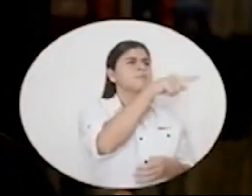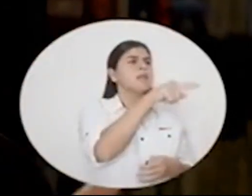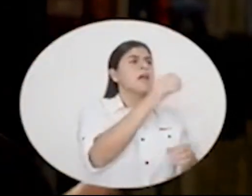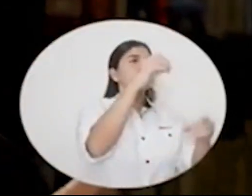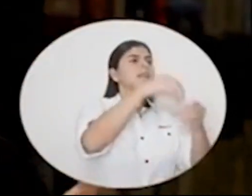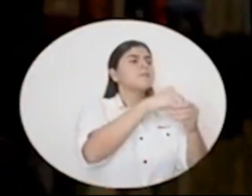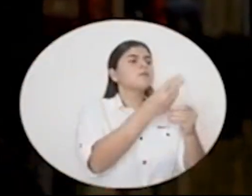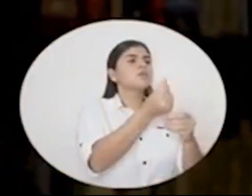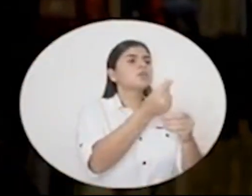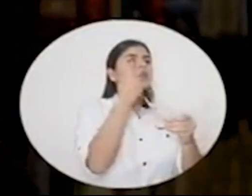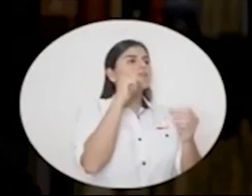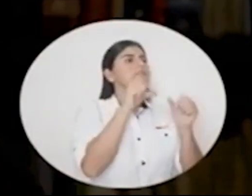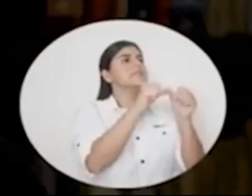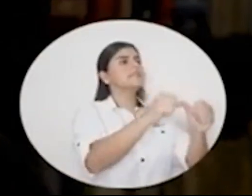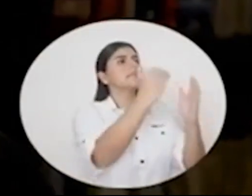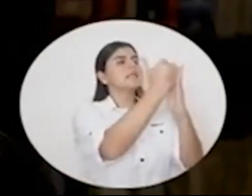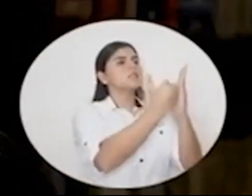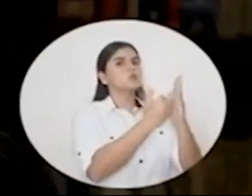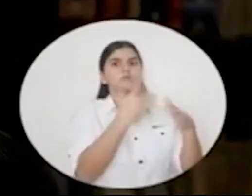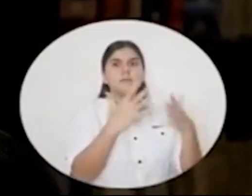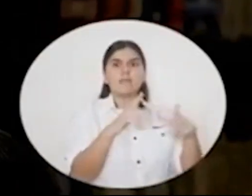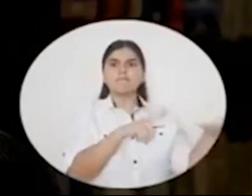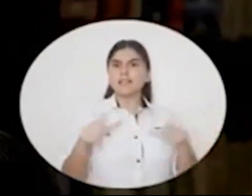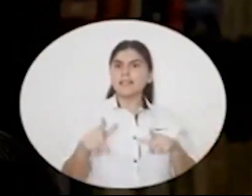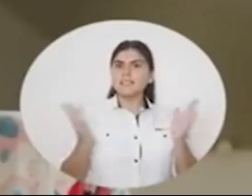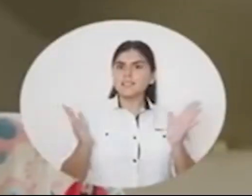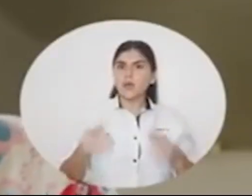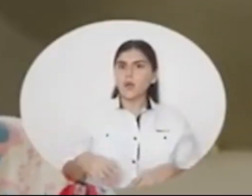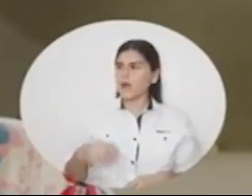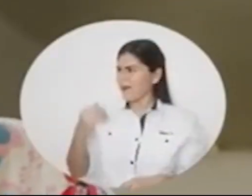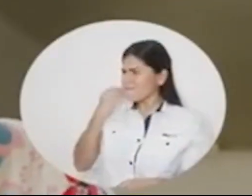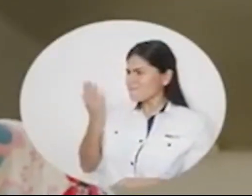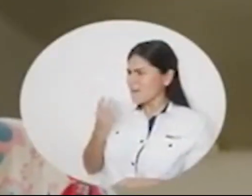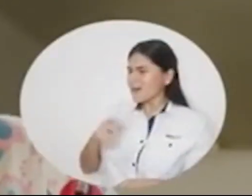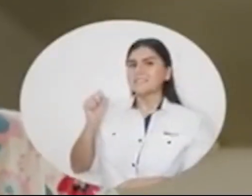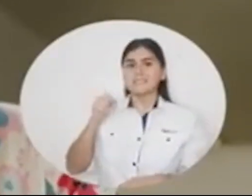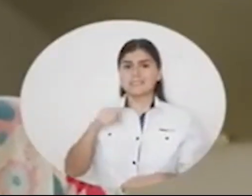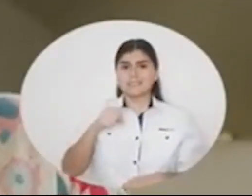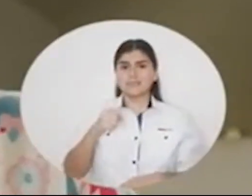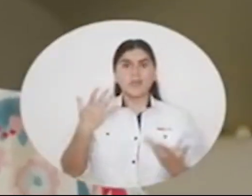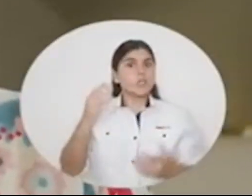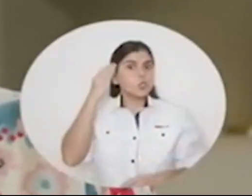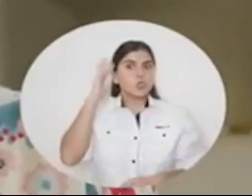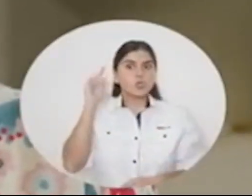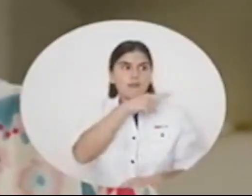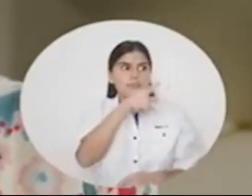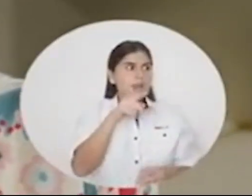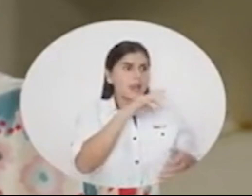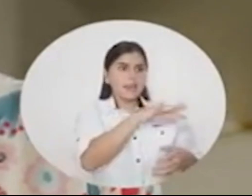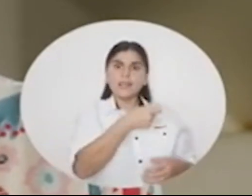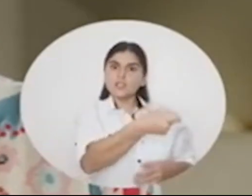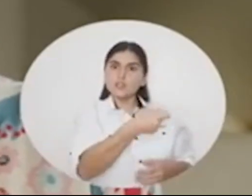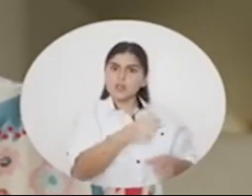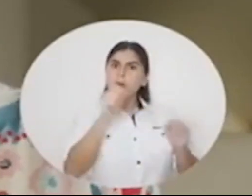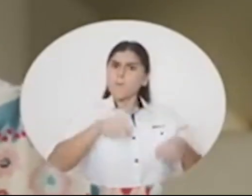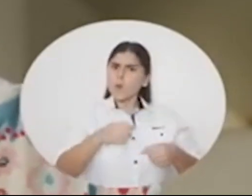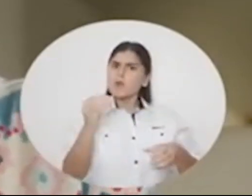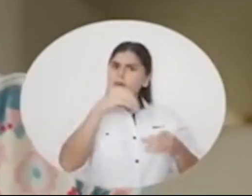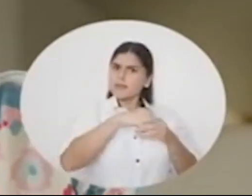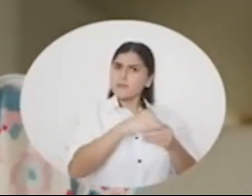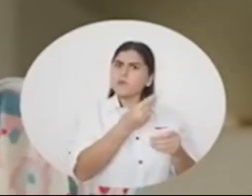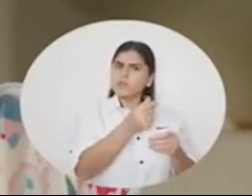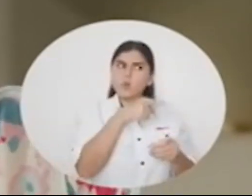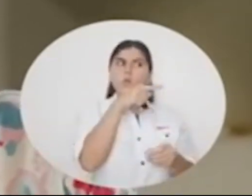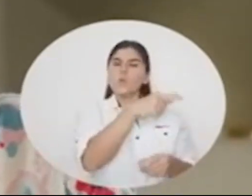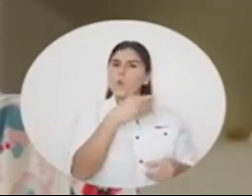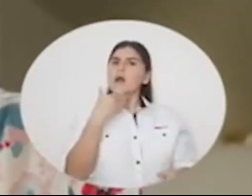de depósito de dinero y siguen las instrucciones en la pantalla y listo. Así de fácil. Ay, mi amor, pues yo vi esos cajeros y no sabía que se podían hacer depósitos